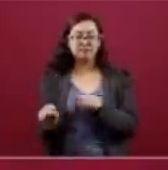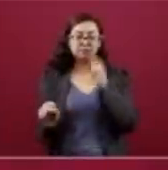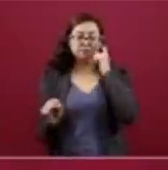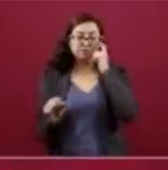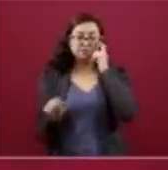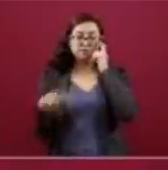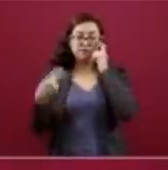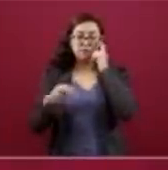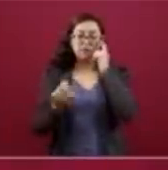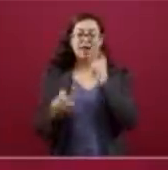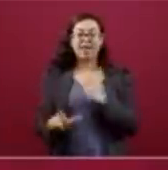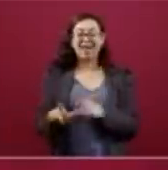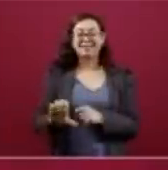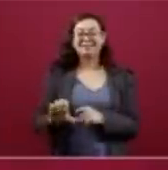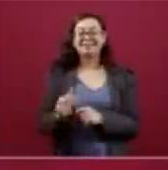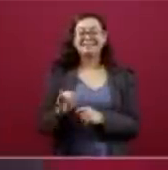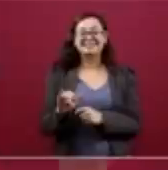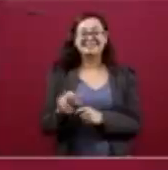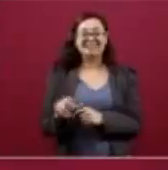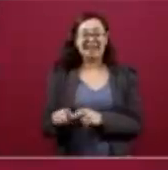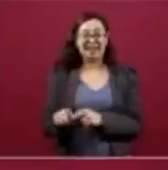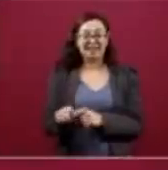Chinal.